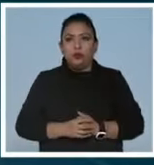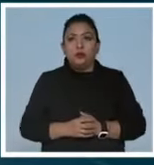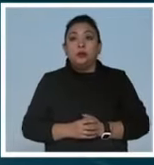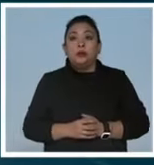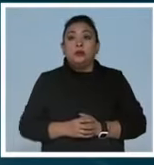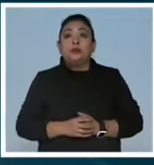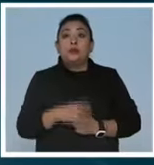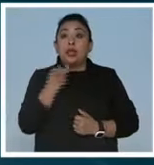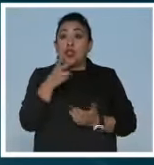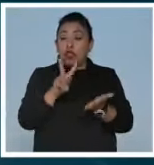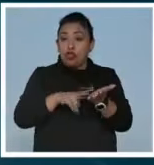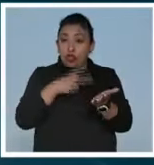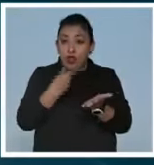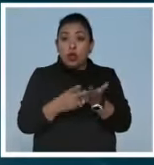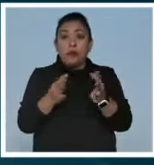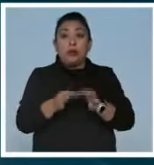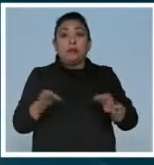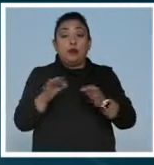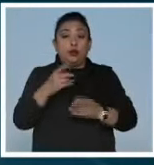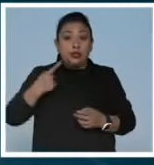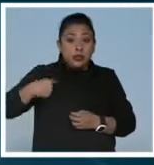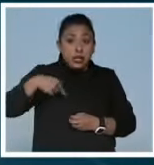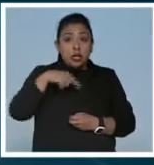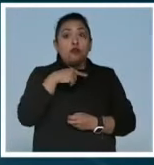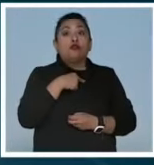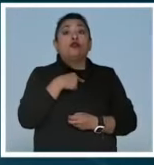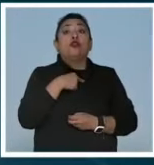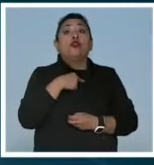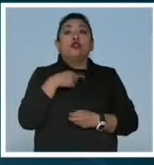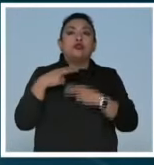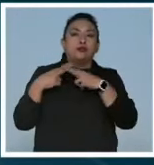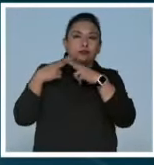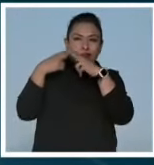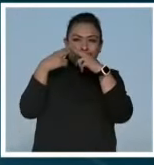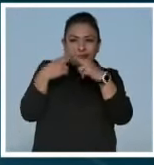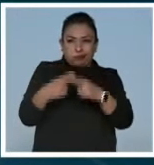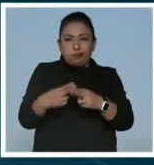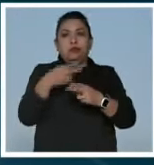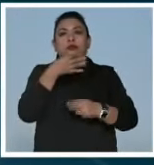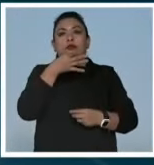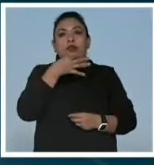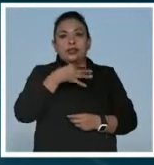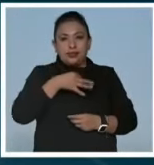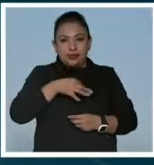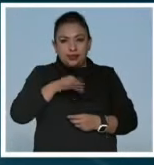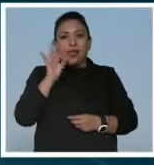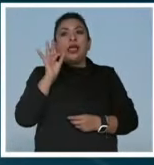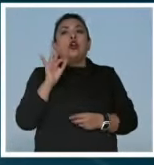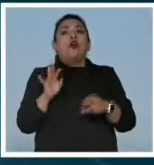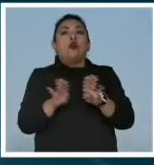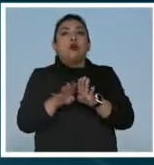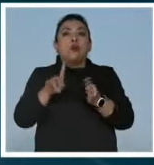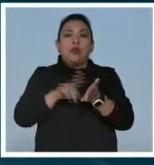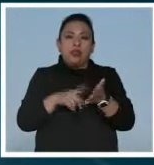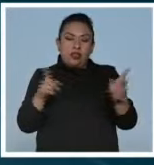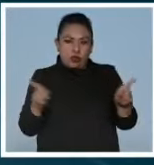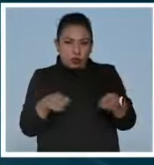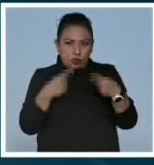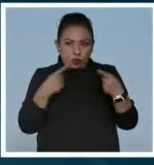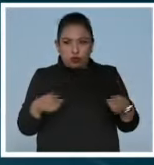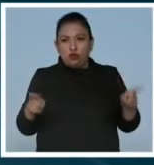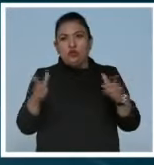Es doblemente importante para nosotros que esta conmemoración, esta celebración, se haga a través de la música.